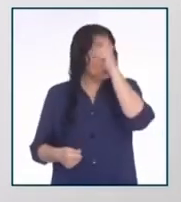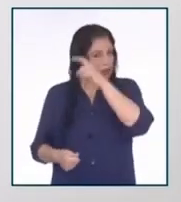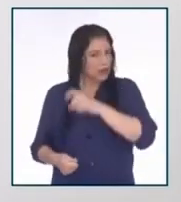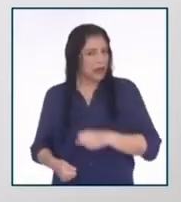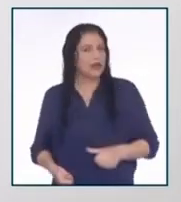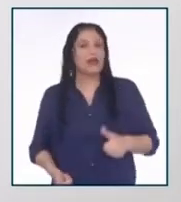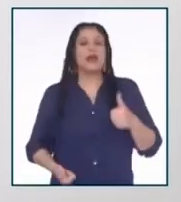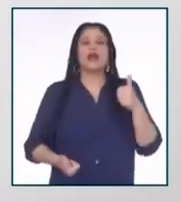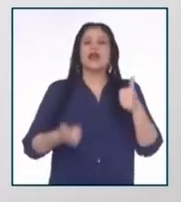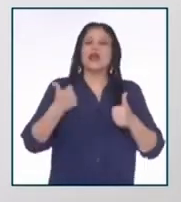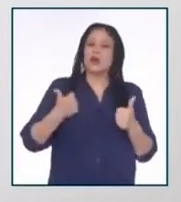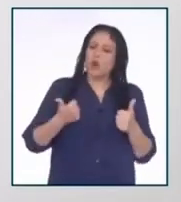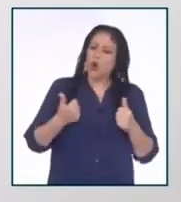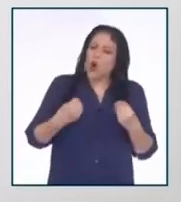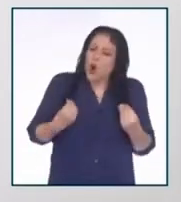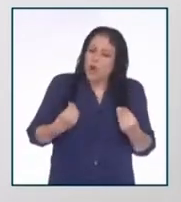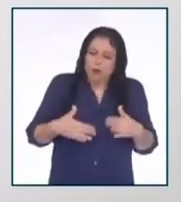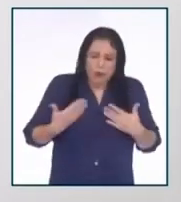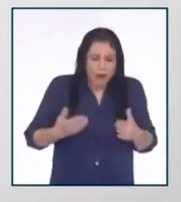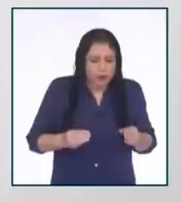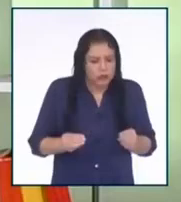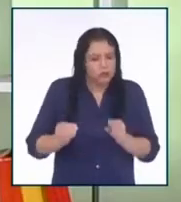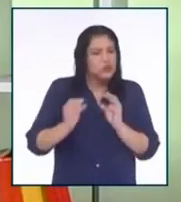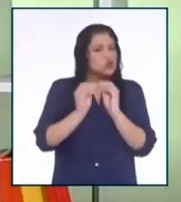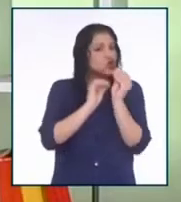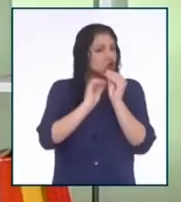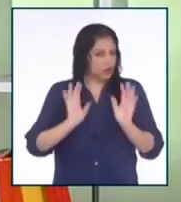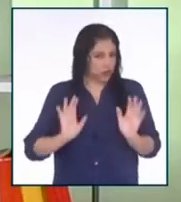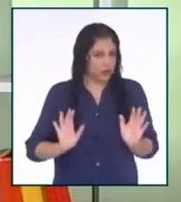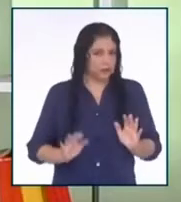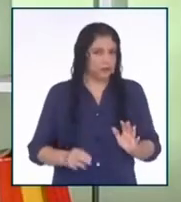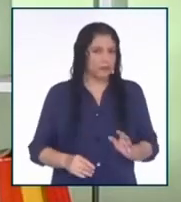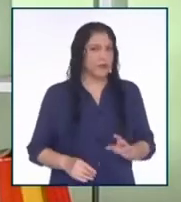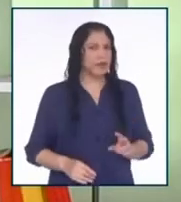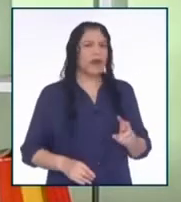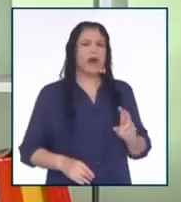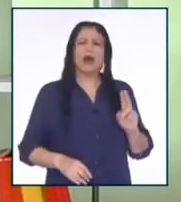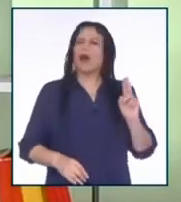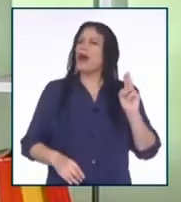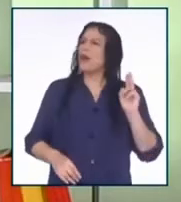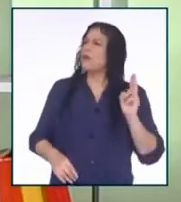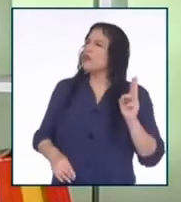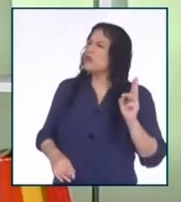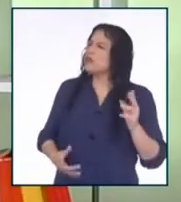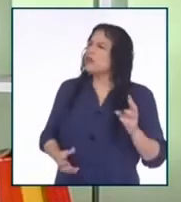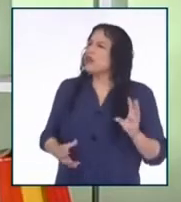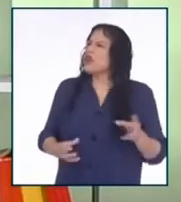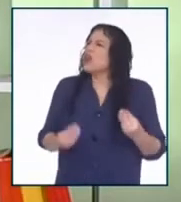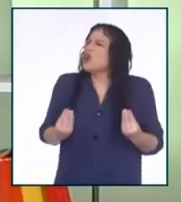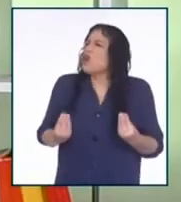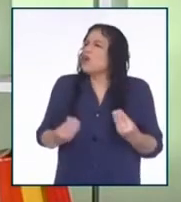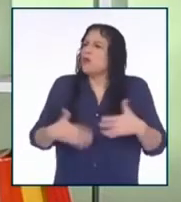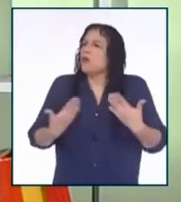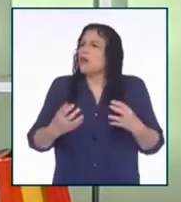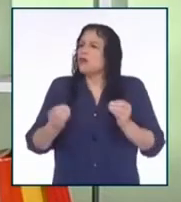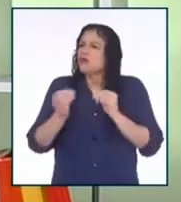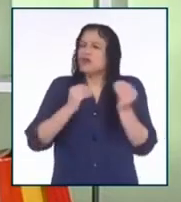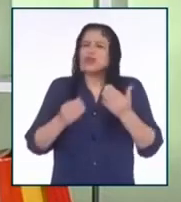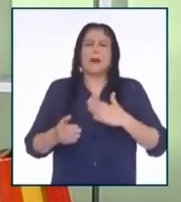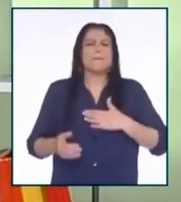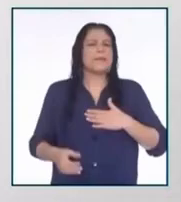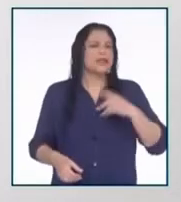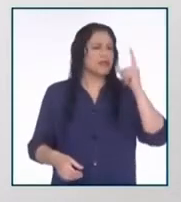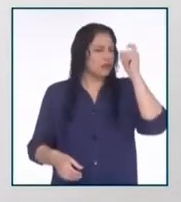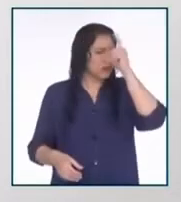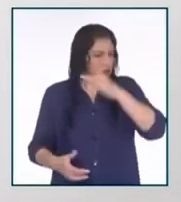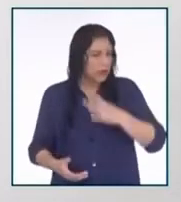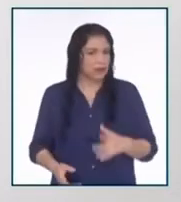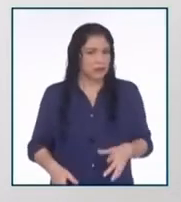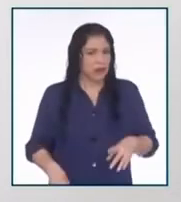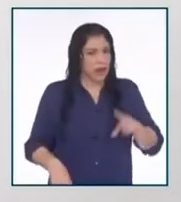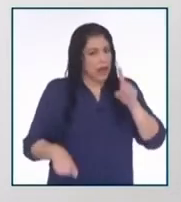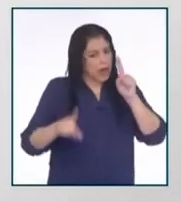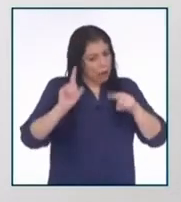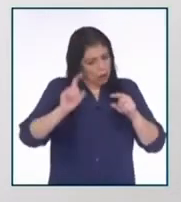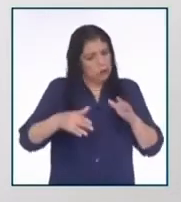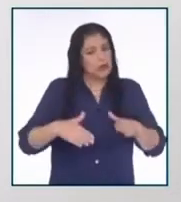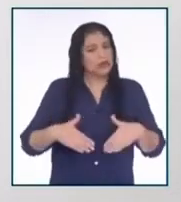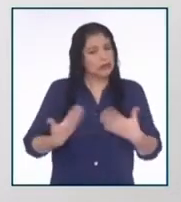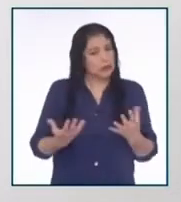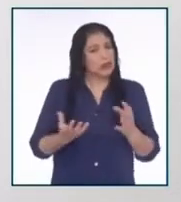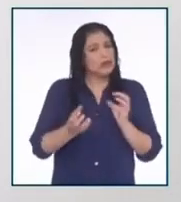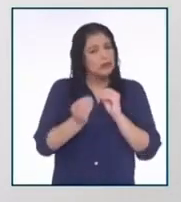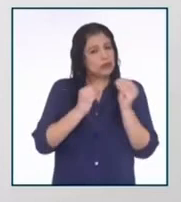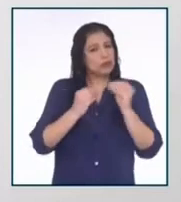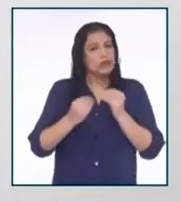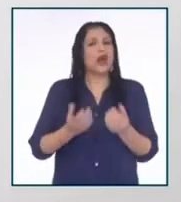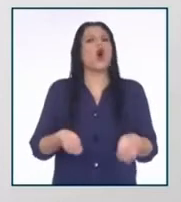y de qué manera las podemos resolver. Profesora Yulisa, ¿y entonces cómo podemos resolver nuestras dificultades? Algunas se pueden